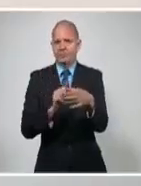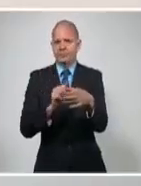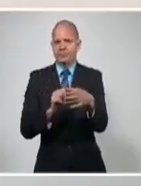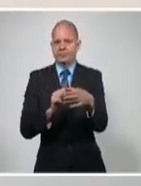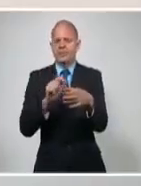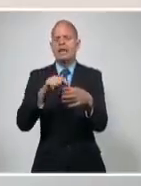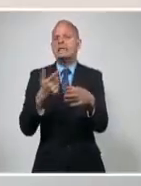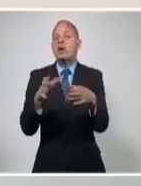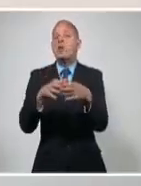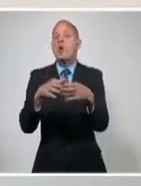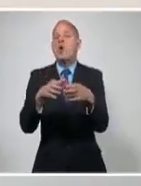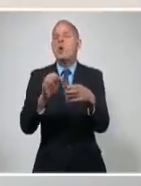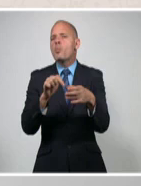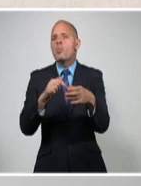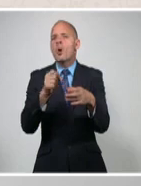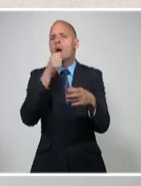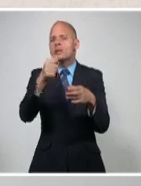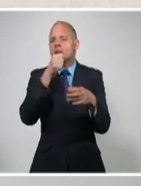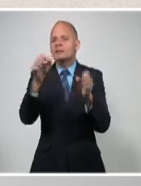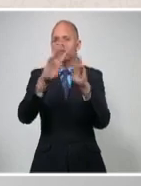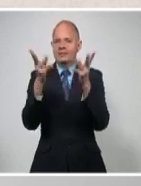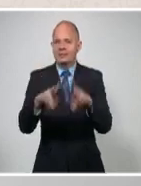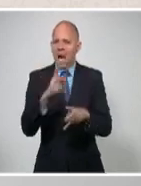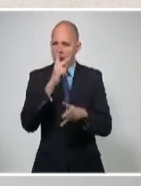prensa y redes sociales.